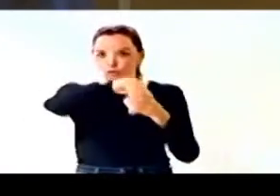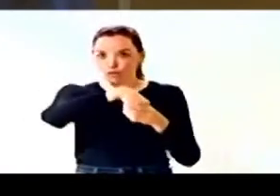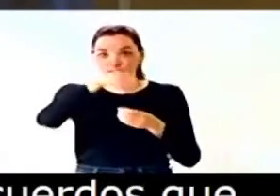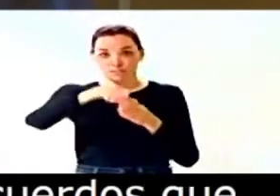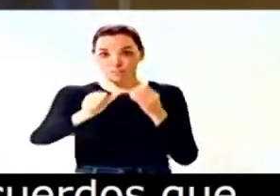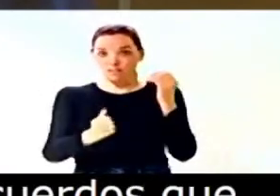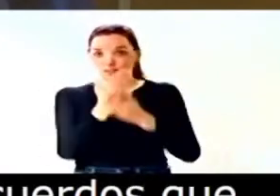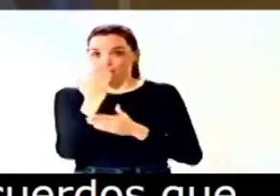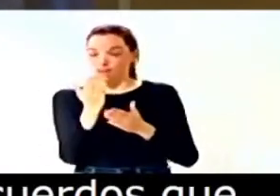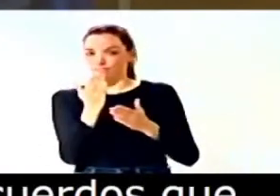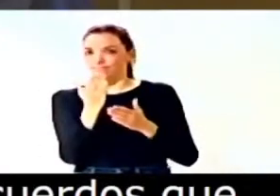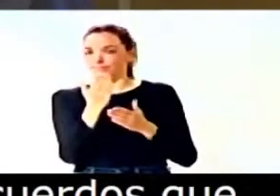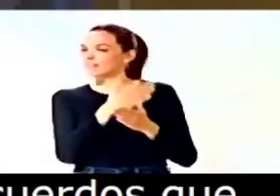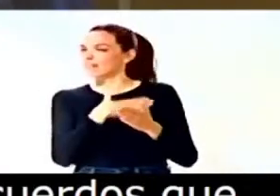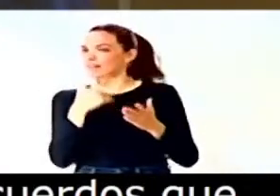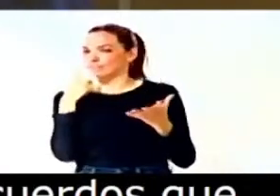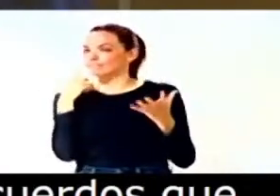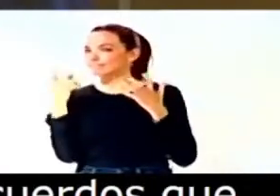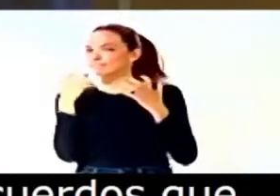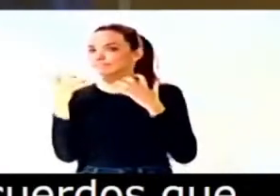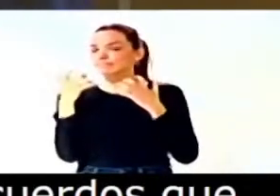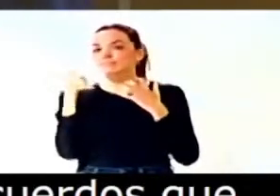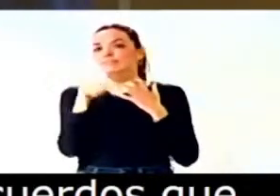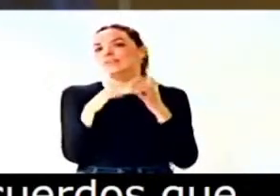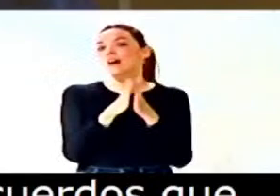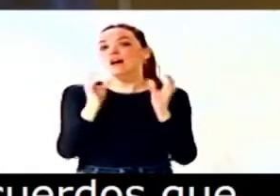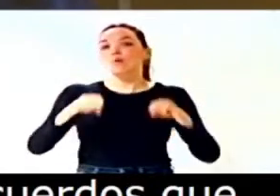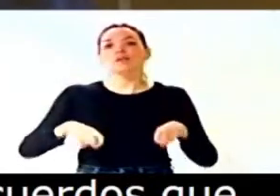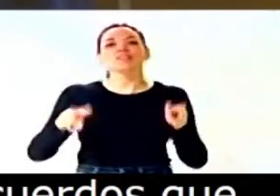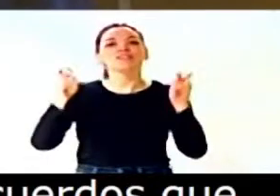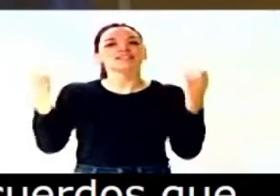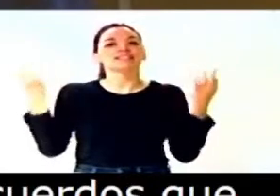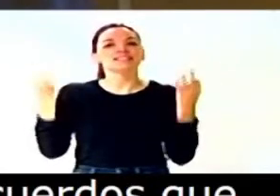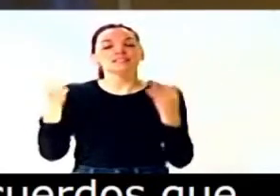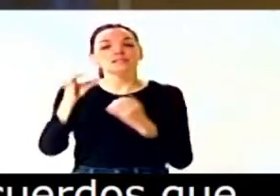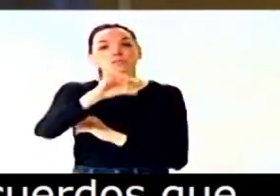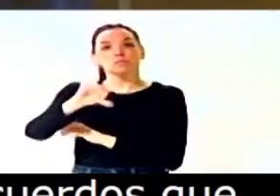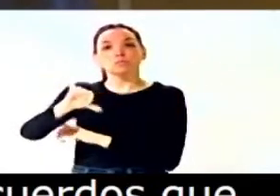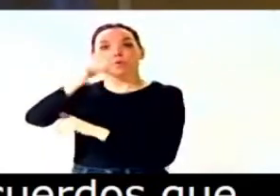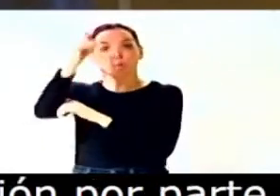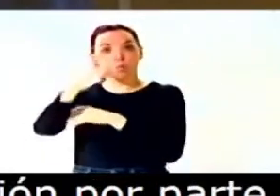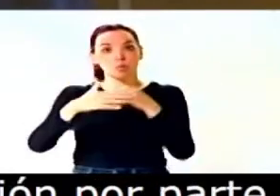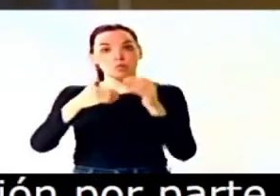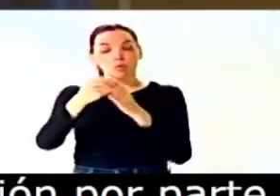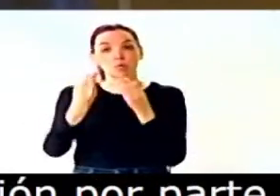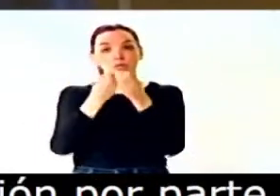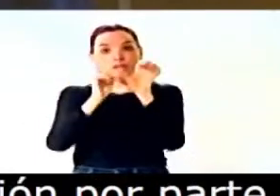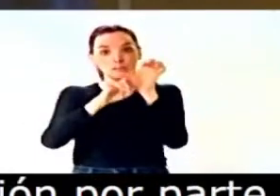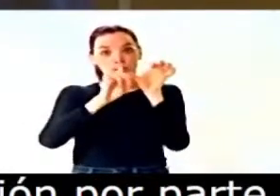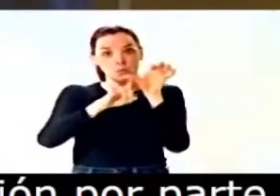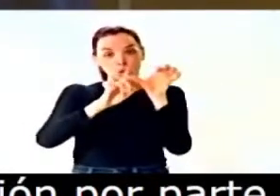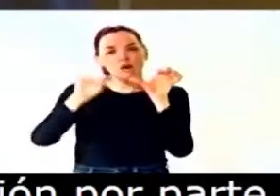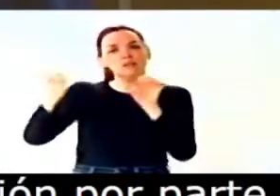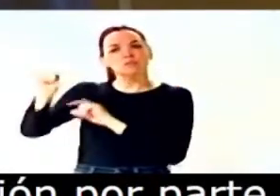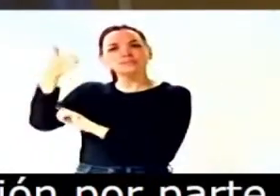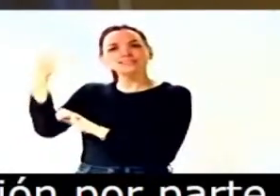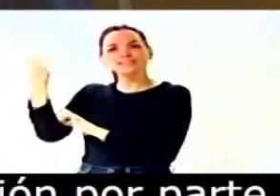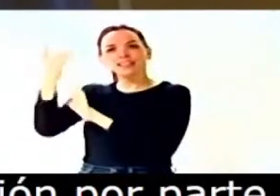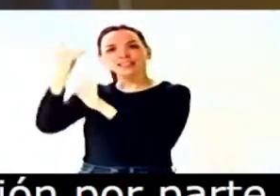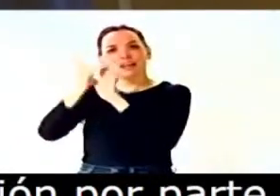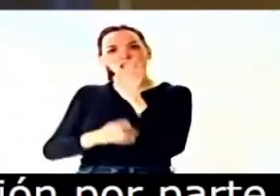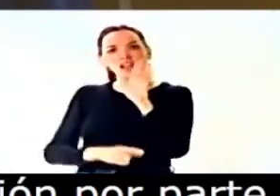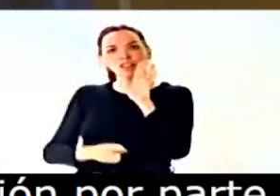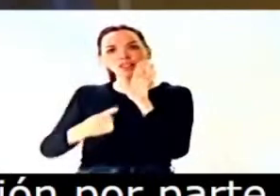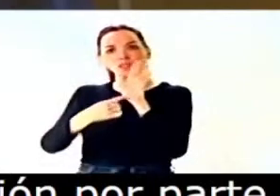esta mañana y es la aprobación por parte del Consejo de Gobierno de la Junta de Extremadura del decreto por el que